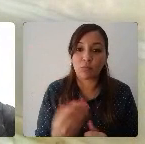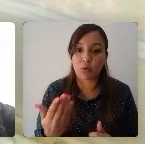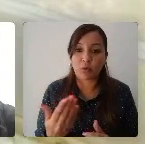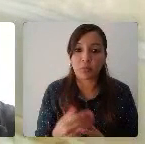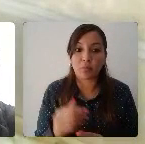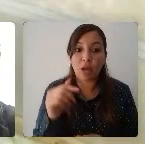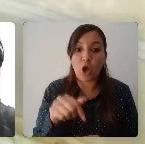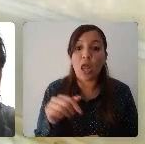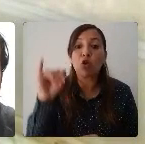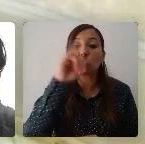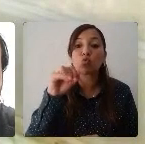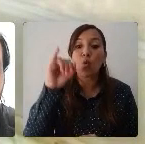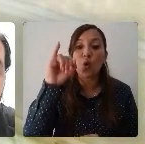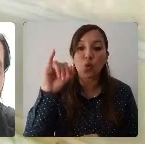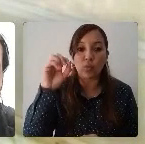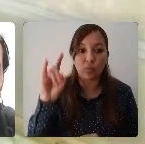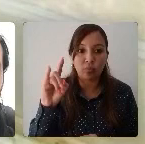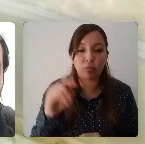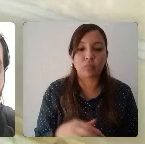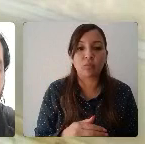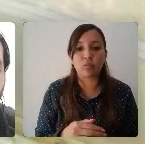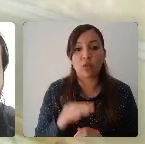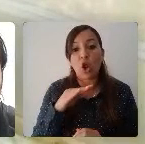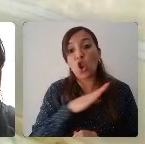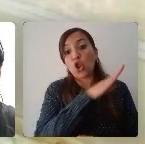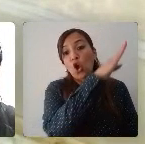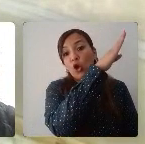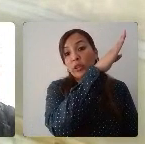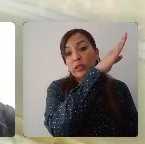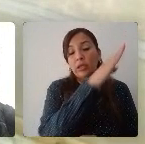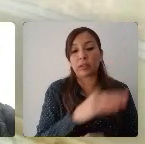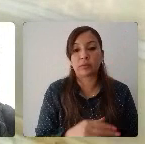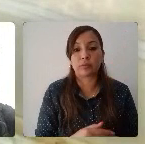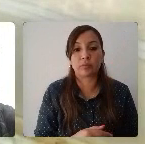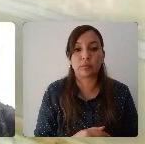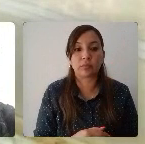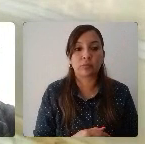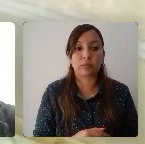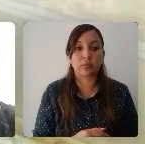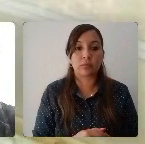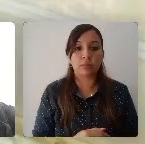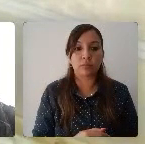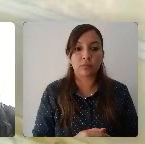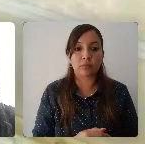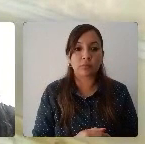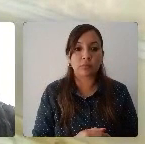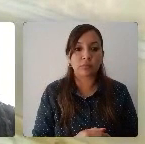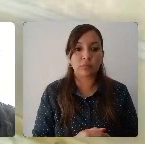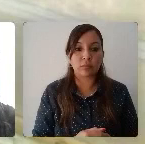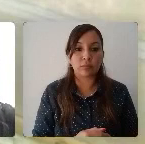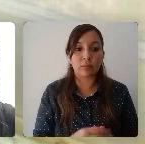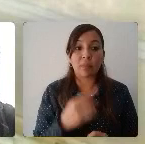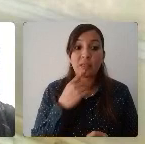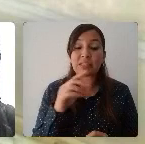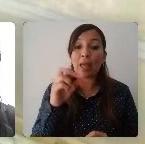la zona sur, vamos a ir a la zona sur de la parte del norte. Vamos a hablar de una de las experiencias bastante interesantes que tiene, de